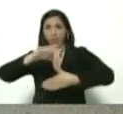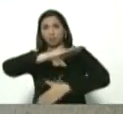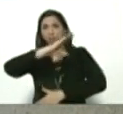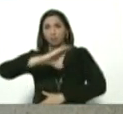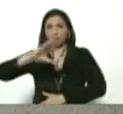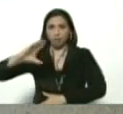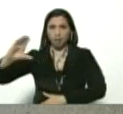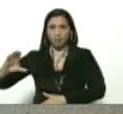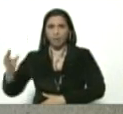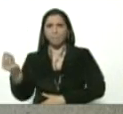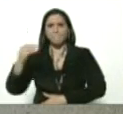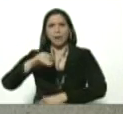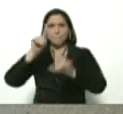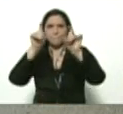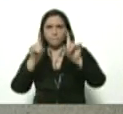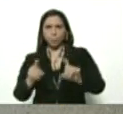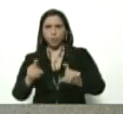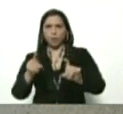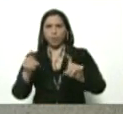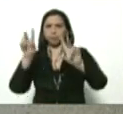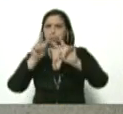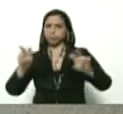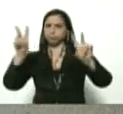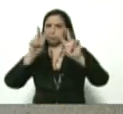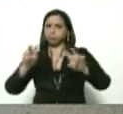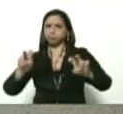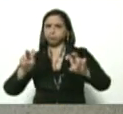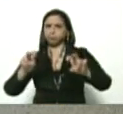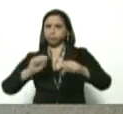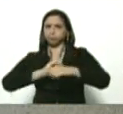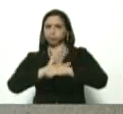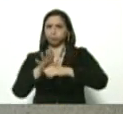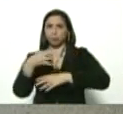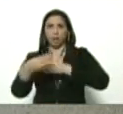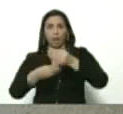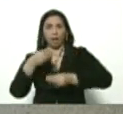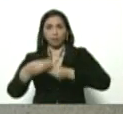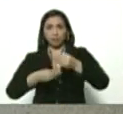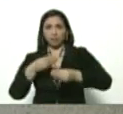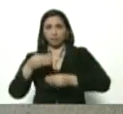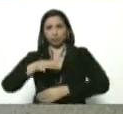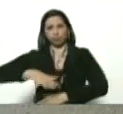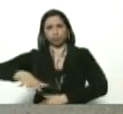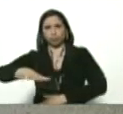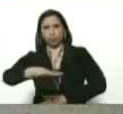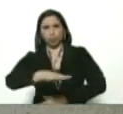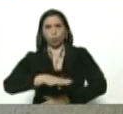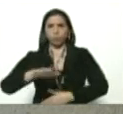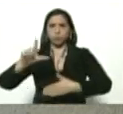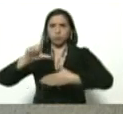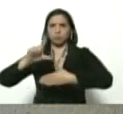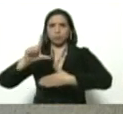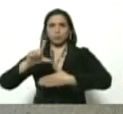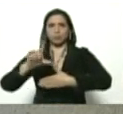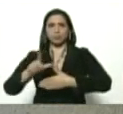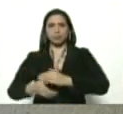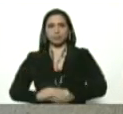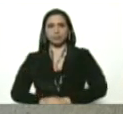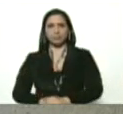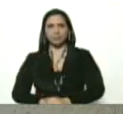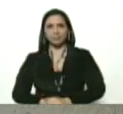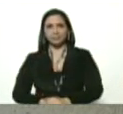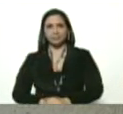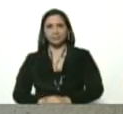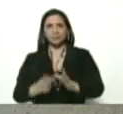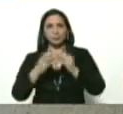que más prueba para diagnóstico de kobe 19 h en todo el continente americano en